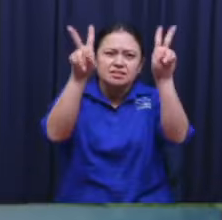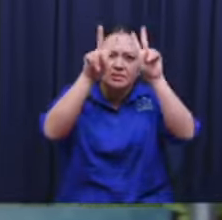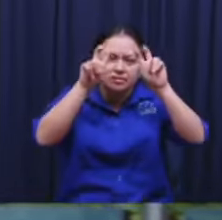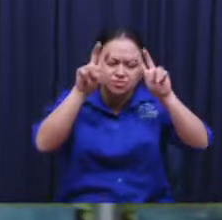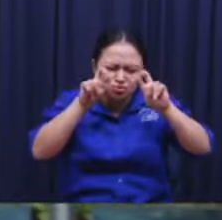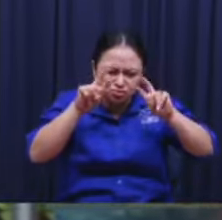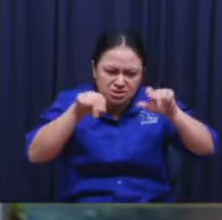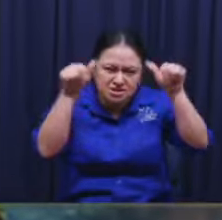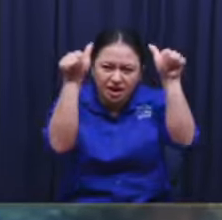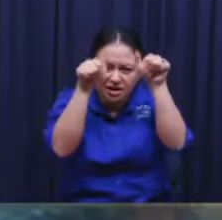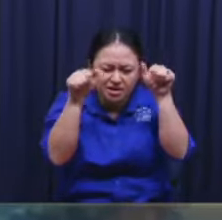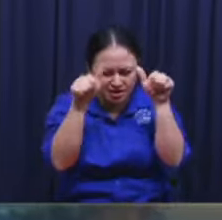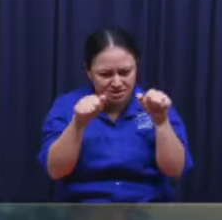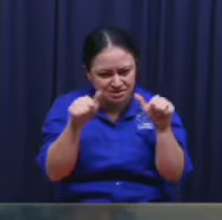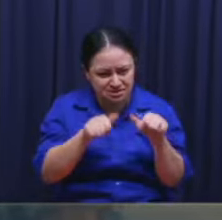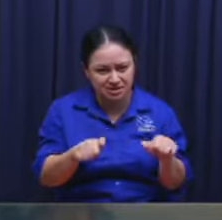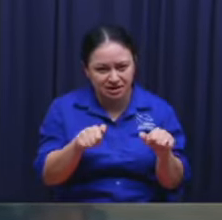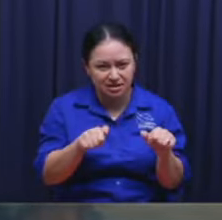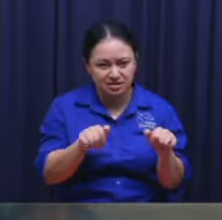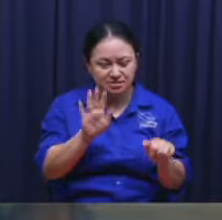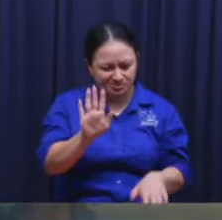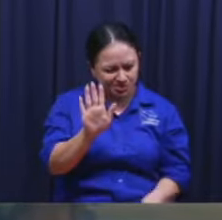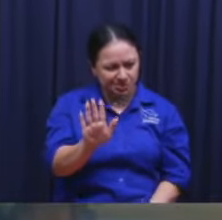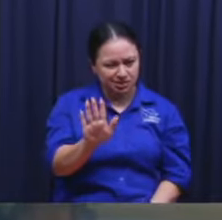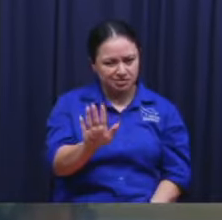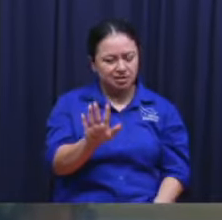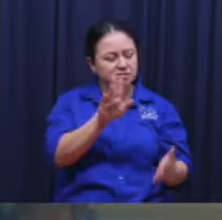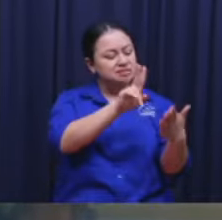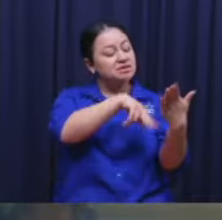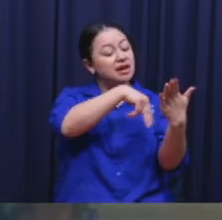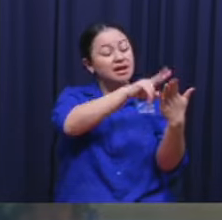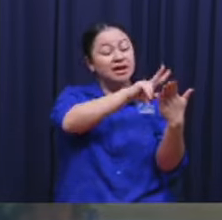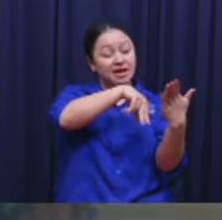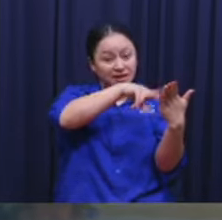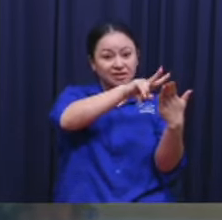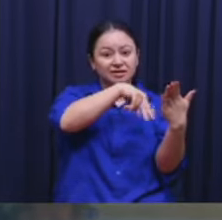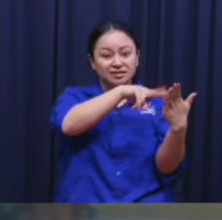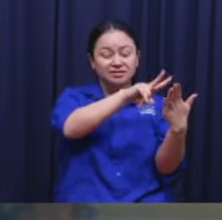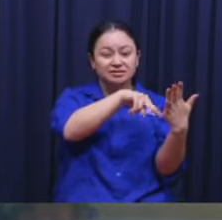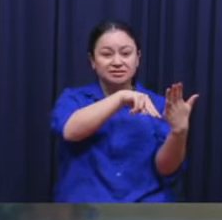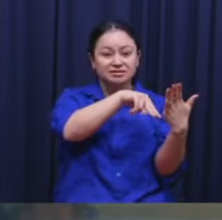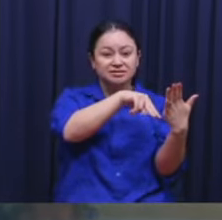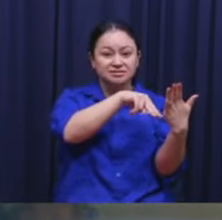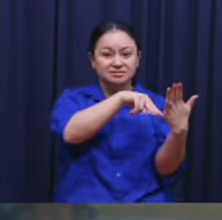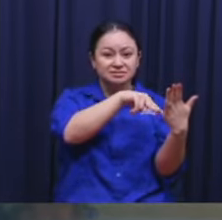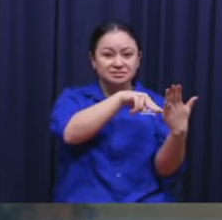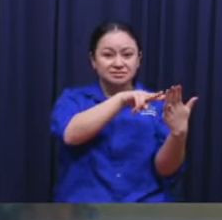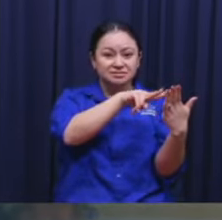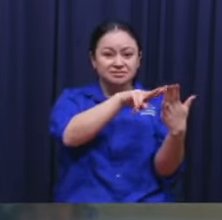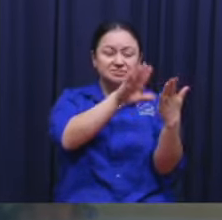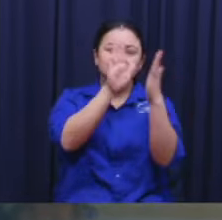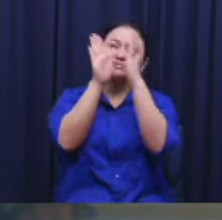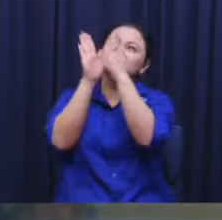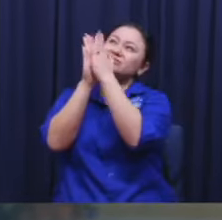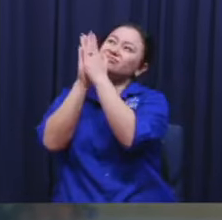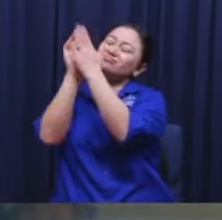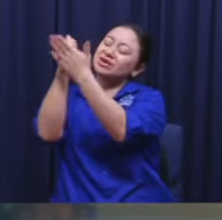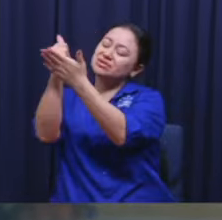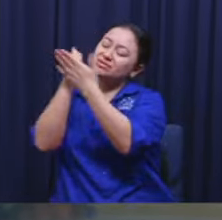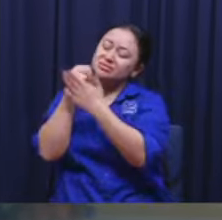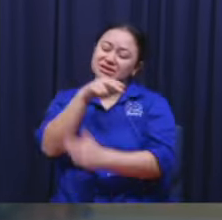mire, le voy a leer. Ay, Padre, ayúdame, por favor, en el nombre de Jesús.